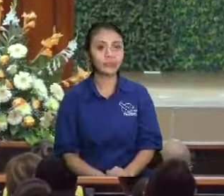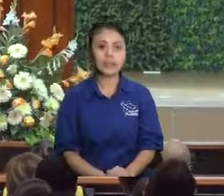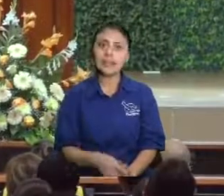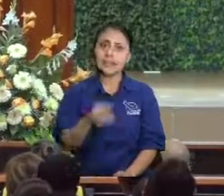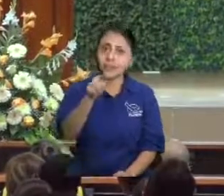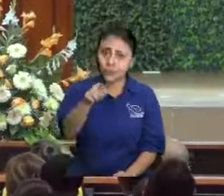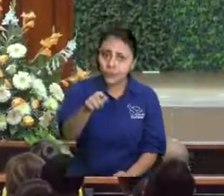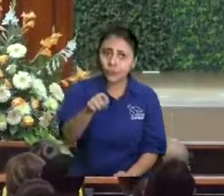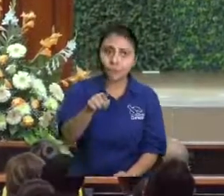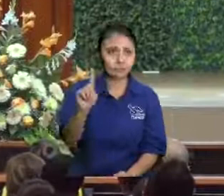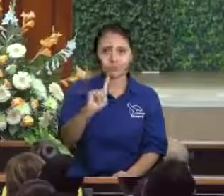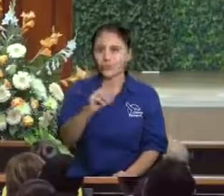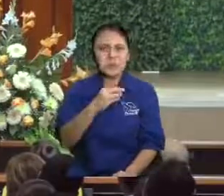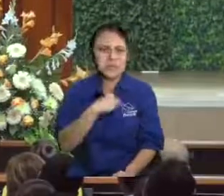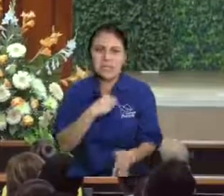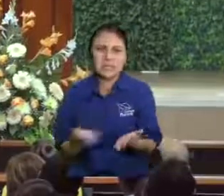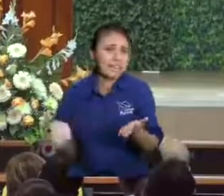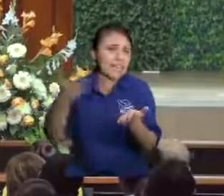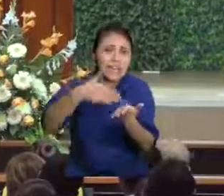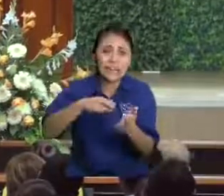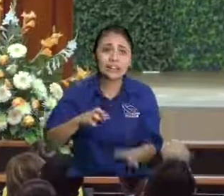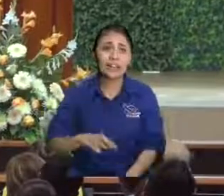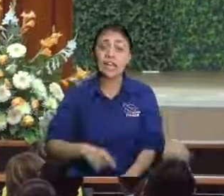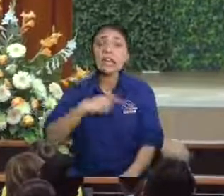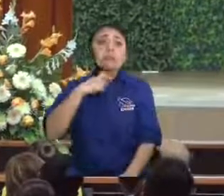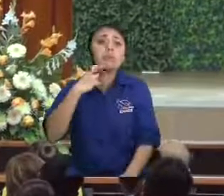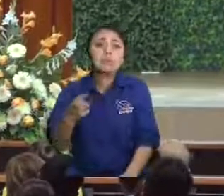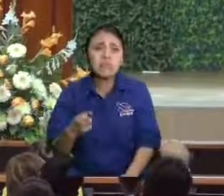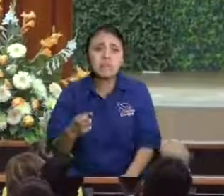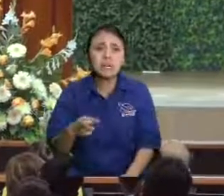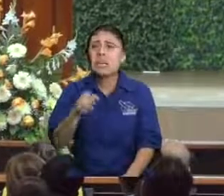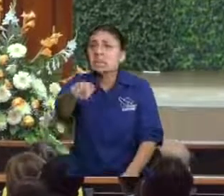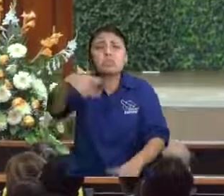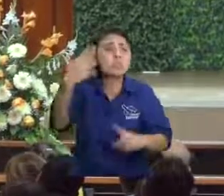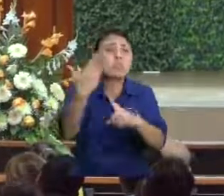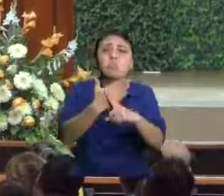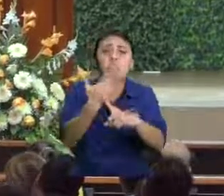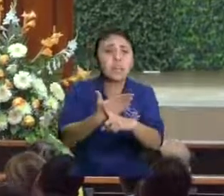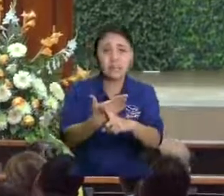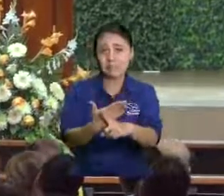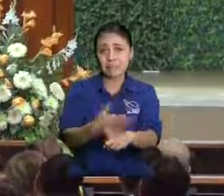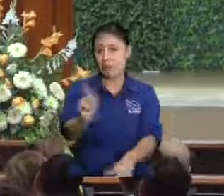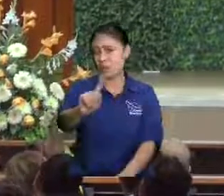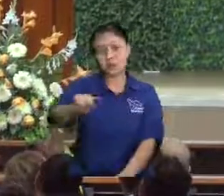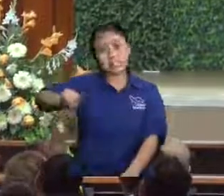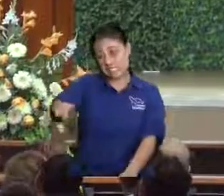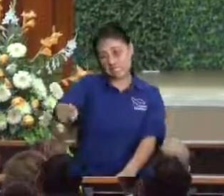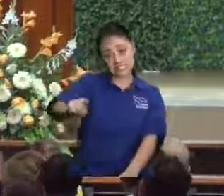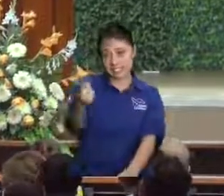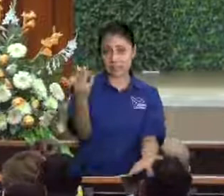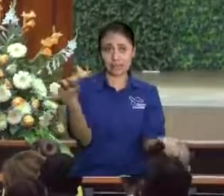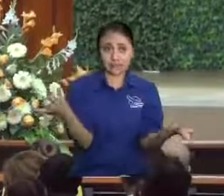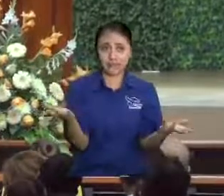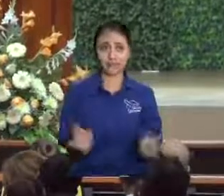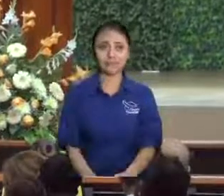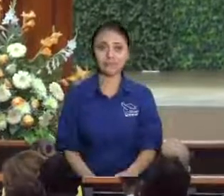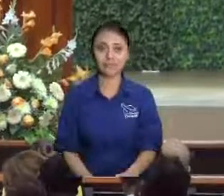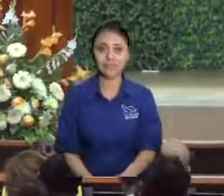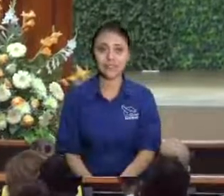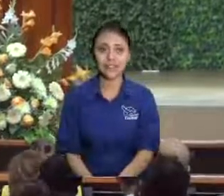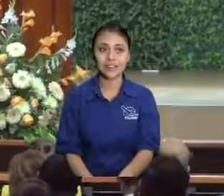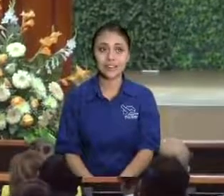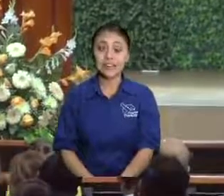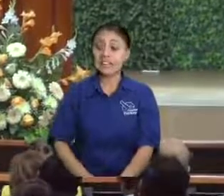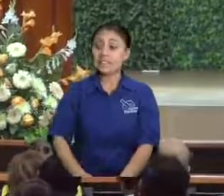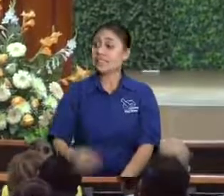Si usted no quiere ir temprano o quiere ver cómo se cuela, ese es asunto suyo. Déjelos en paz. Si ellos quieren ir a